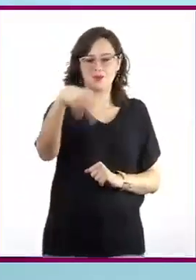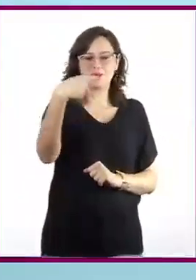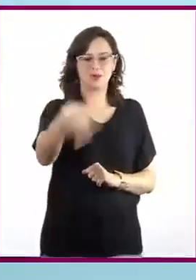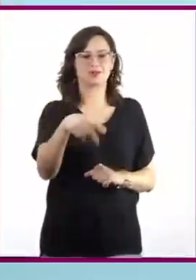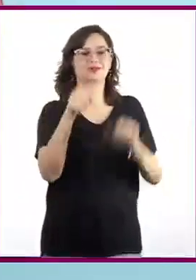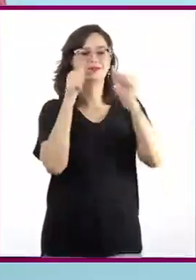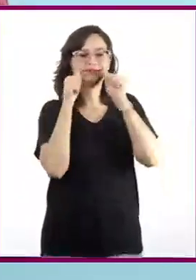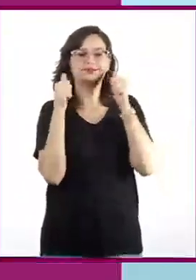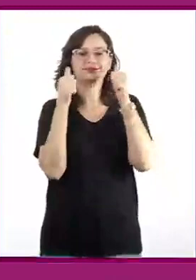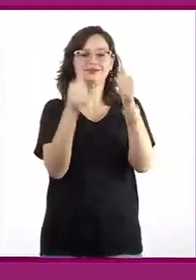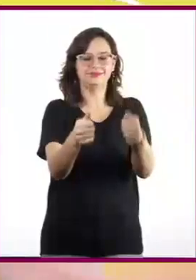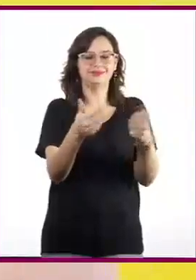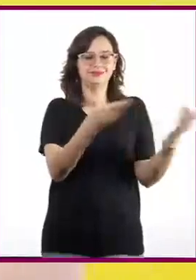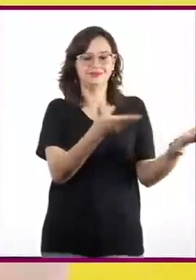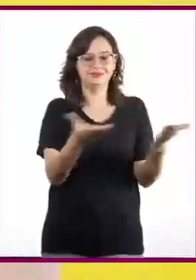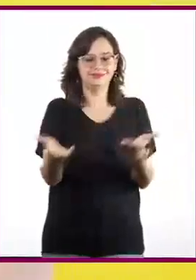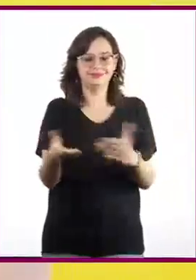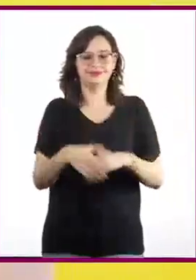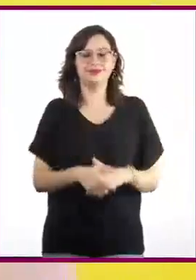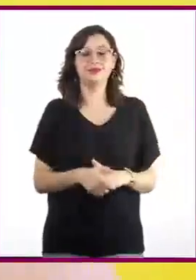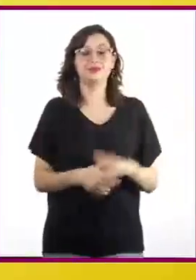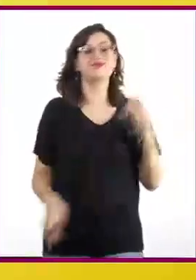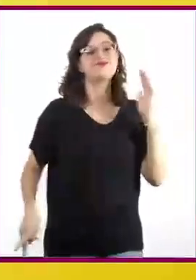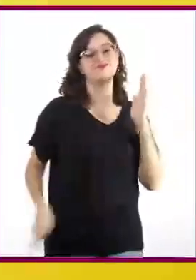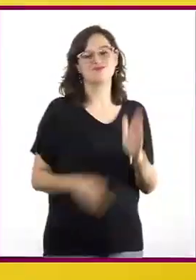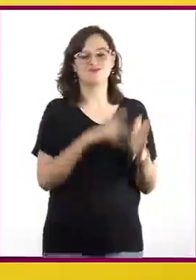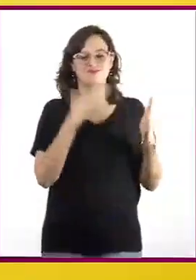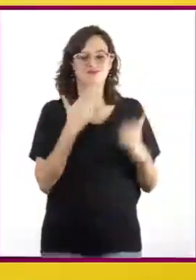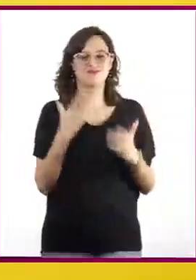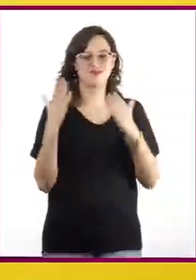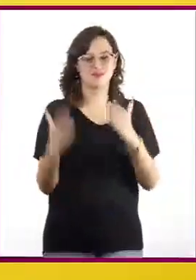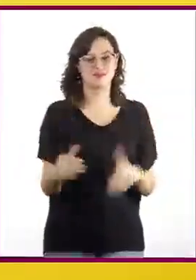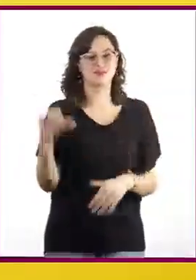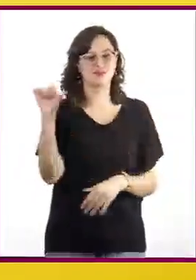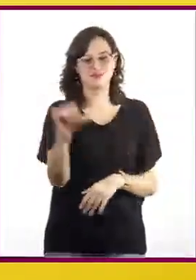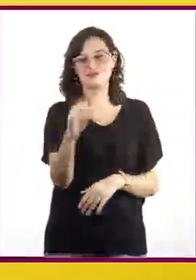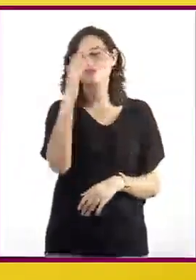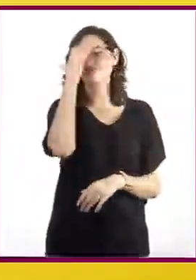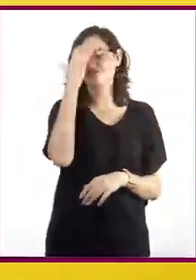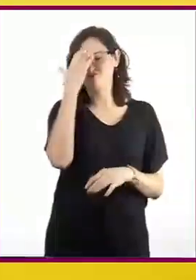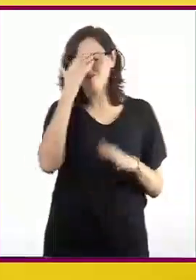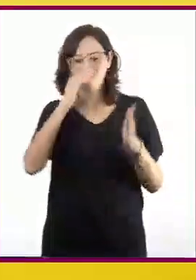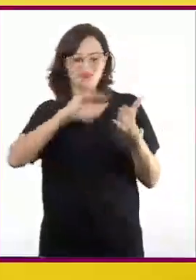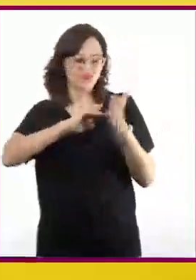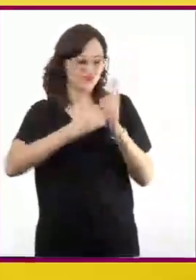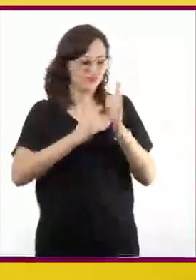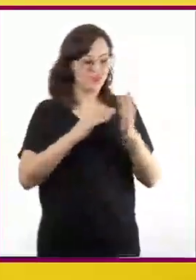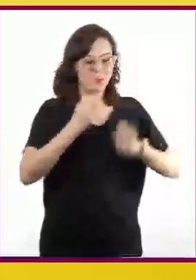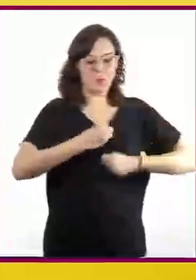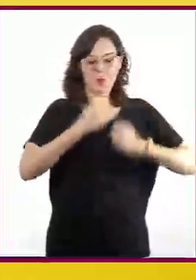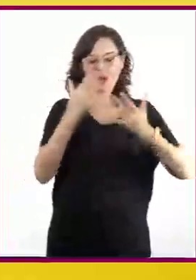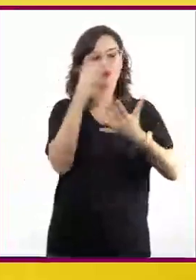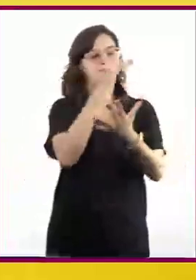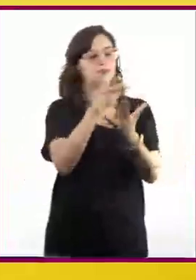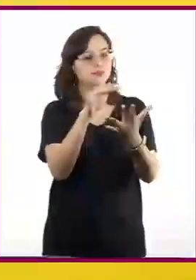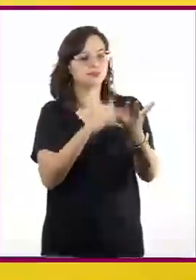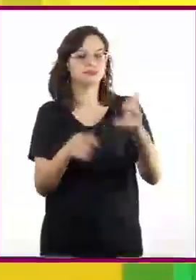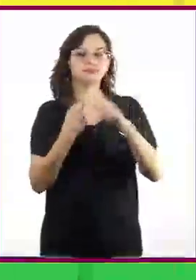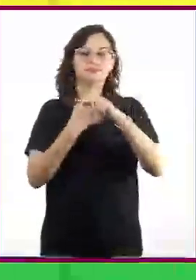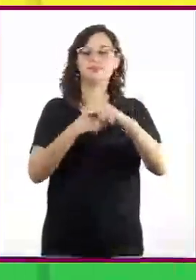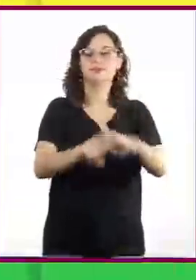mucha atención. Bienvenidos de nuevo. Hoy conoceremos algunas estrategias para leer poemas.